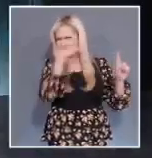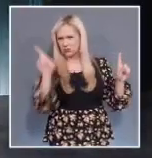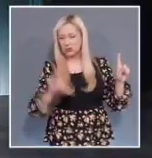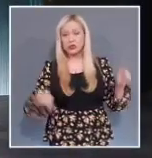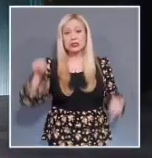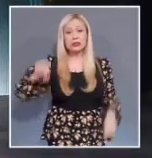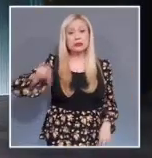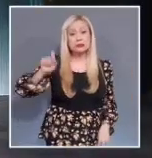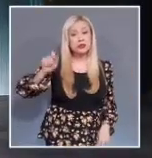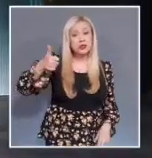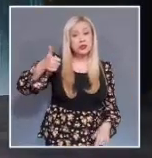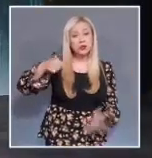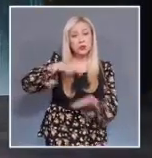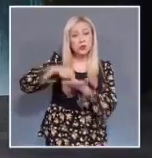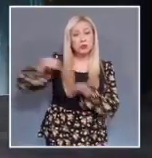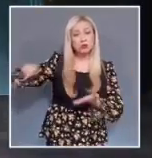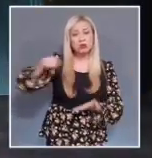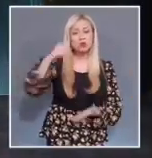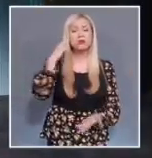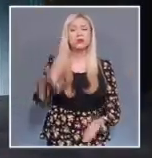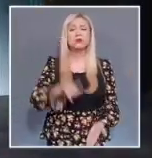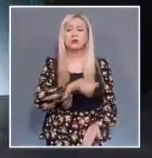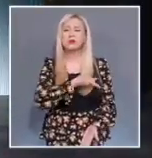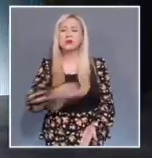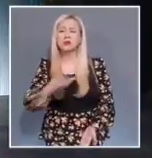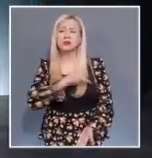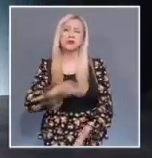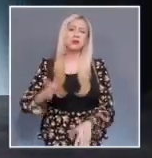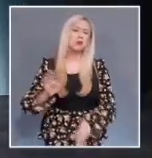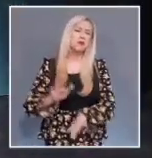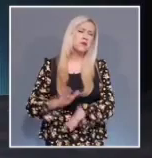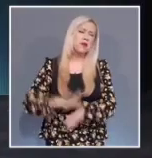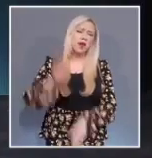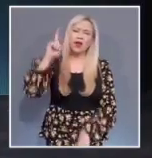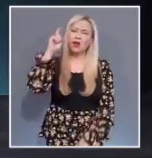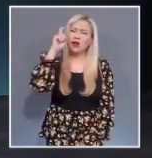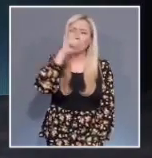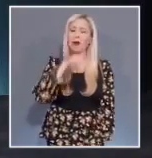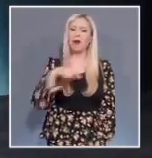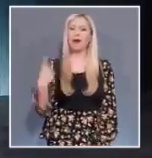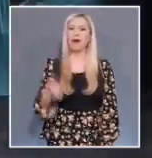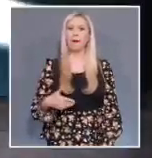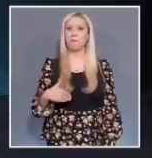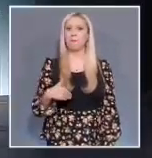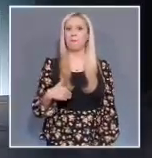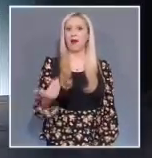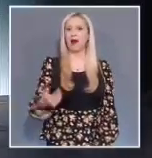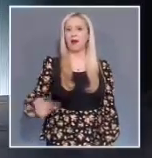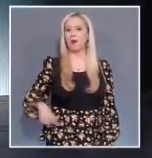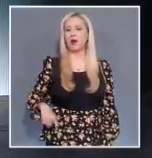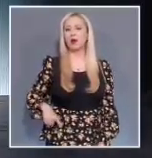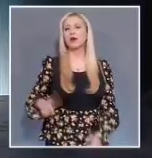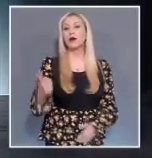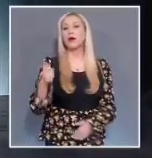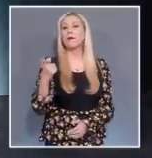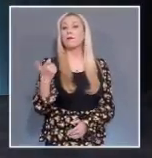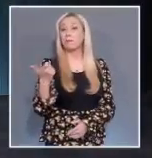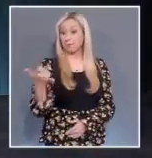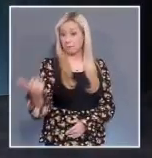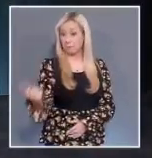es aprovechado por los funcionarios para condicionar la entrega de programas sociales a cambio de los votos.